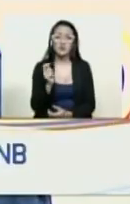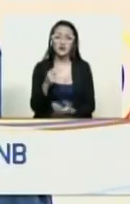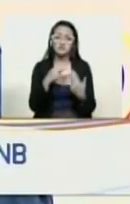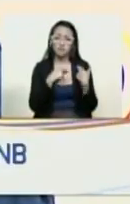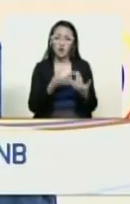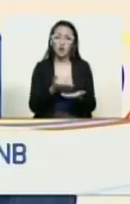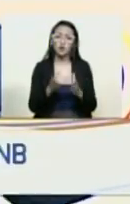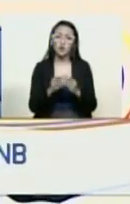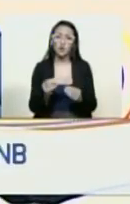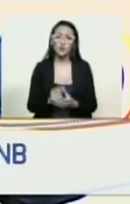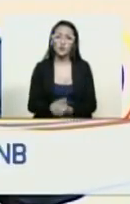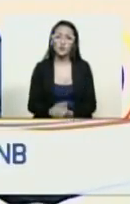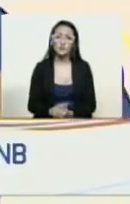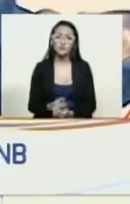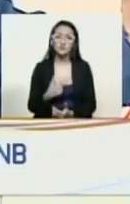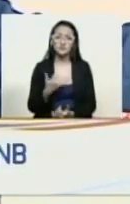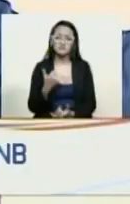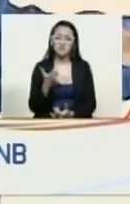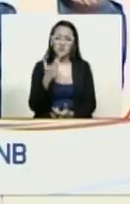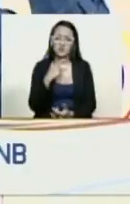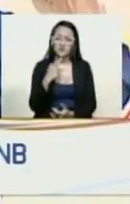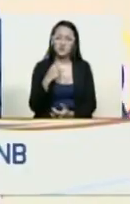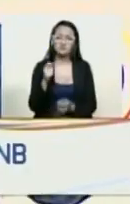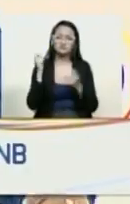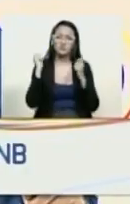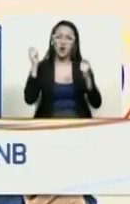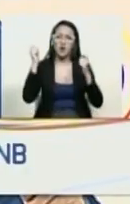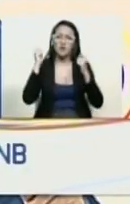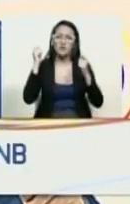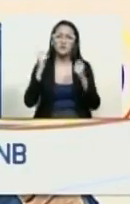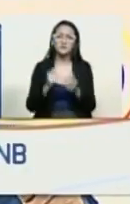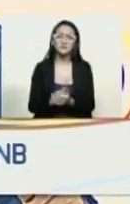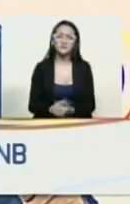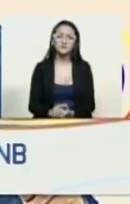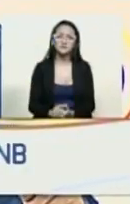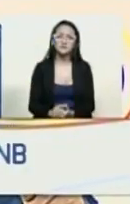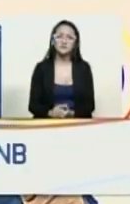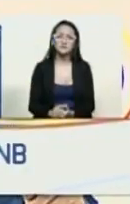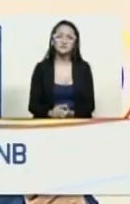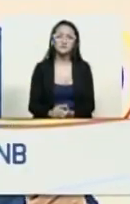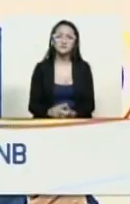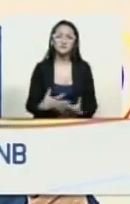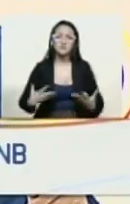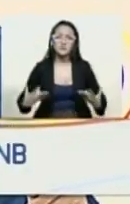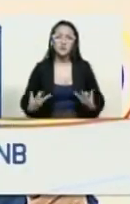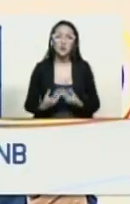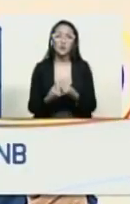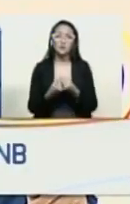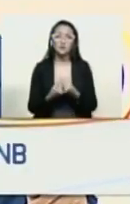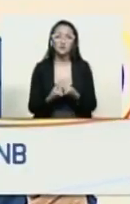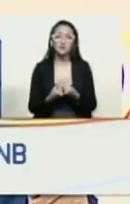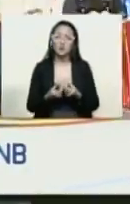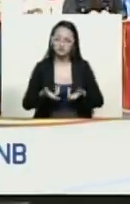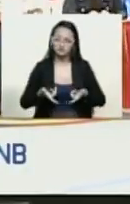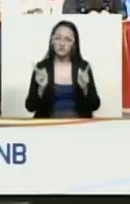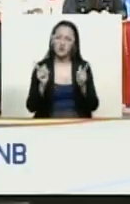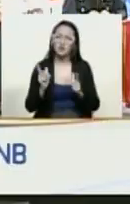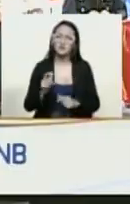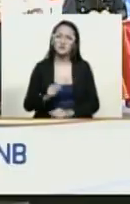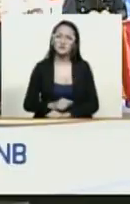todos. Yo lo digo con una consigna que hemos lanzado. Juntos, todo es